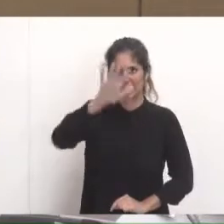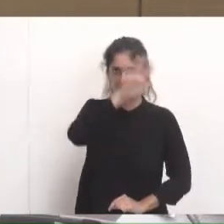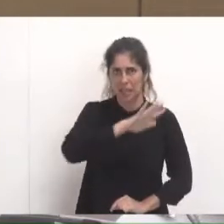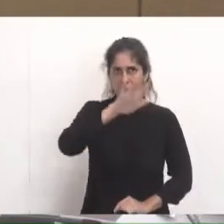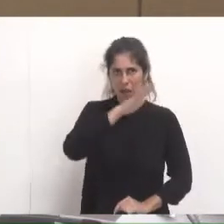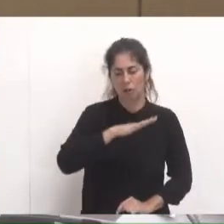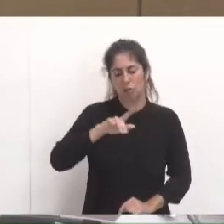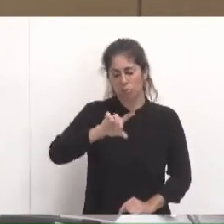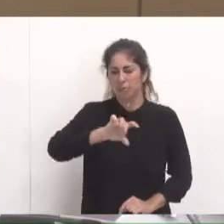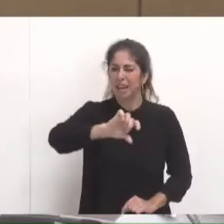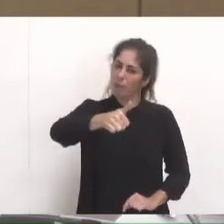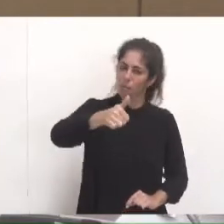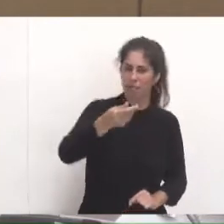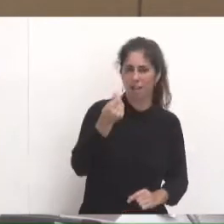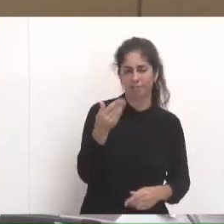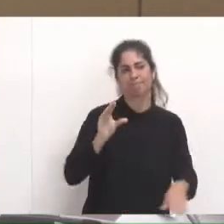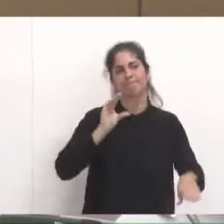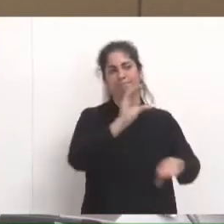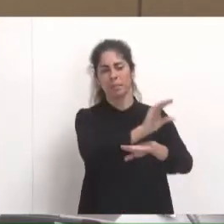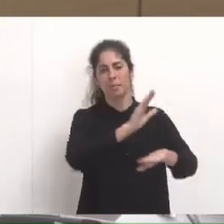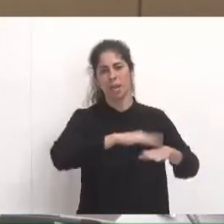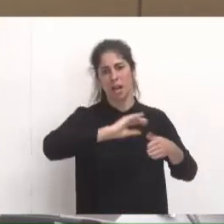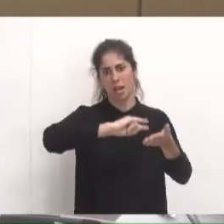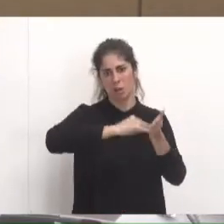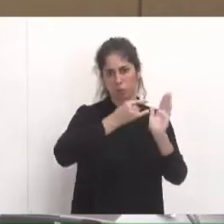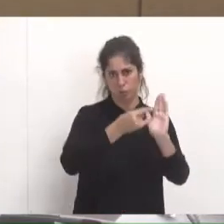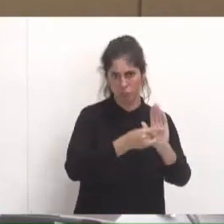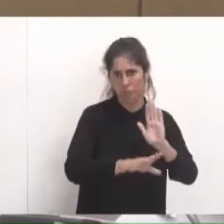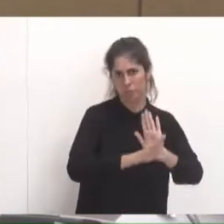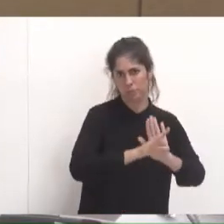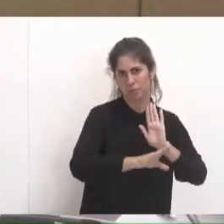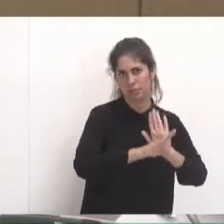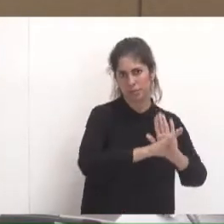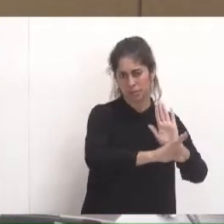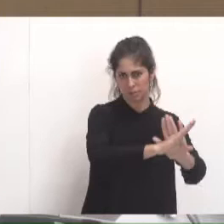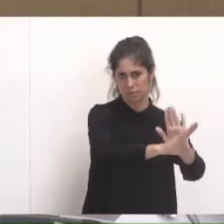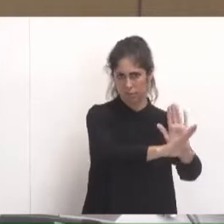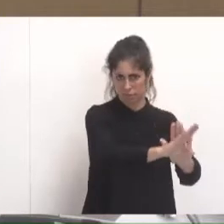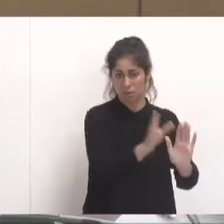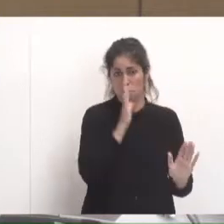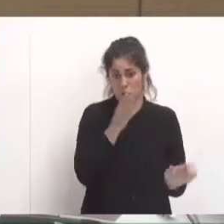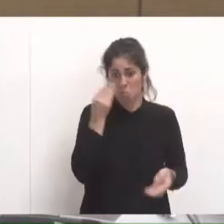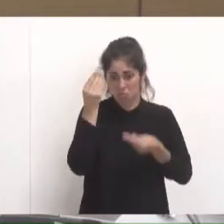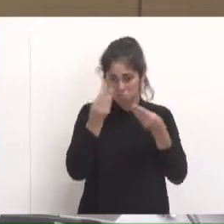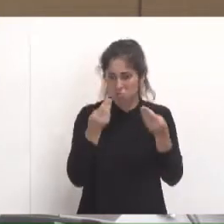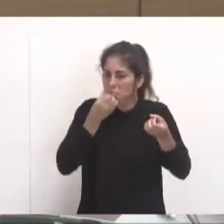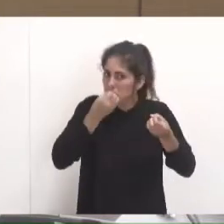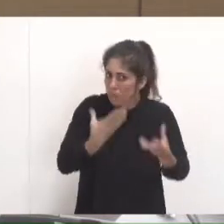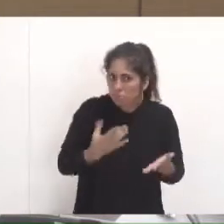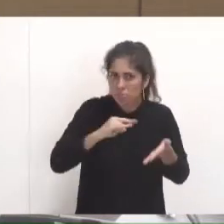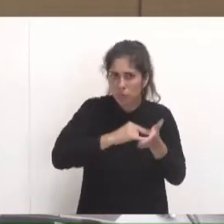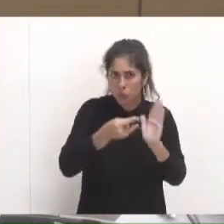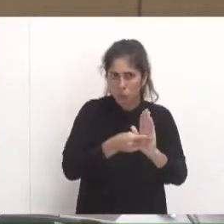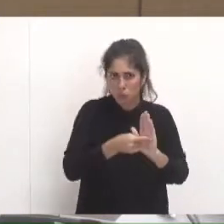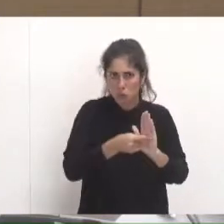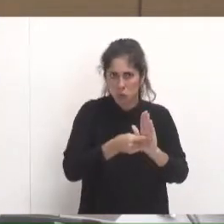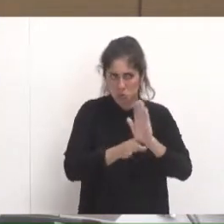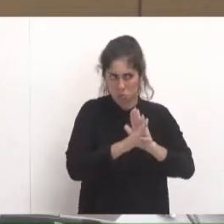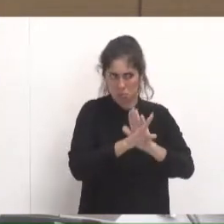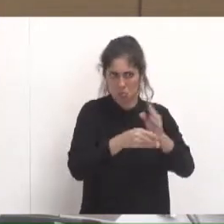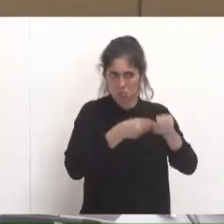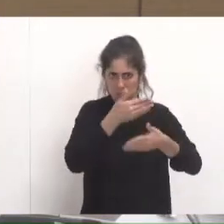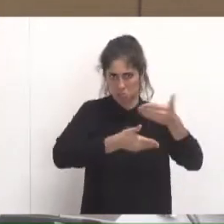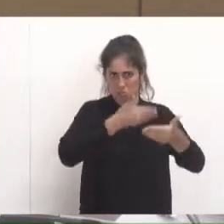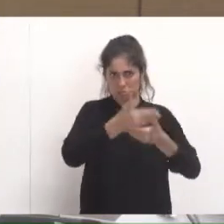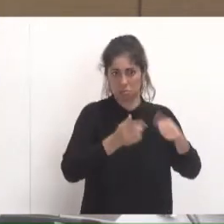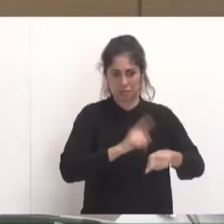pues una cantidad de dinero para la redacción de los proyectos, porque sí creemos fundamental que los proyectos estén sobre la mesa. Pero para me queda muy